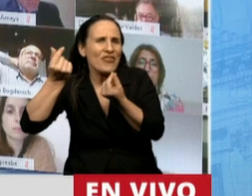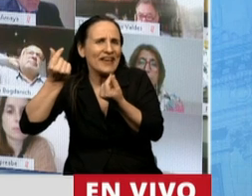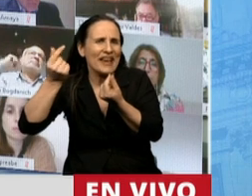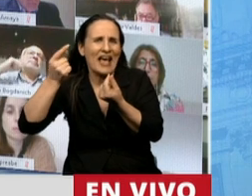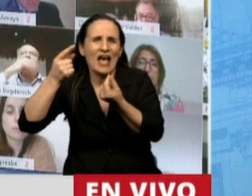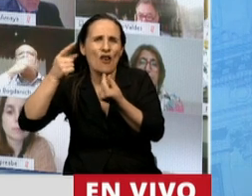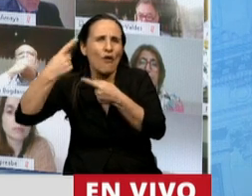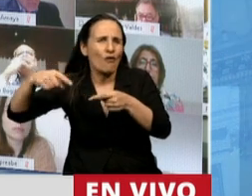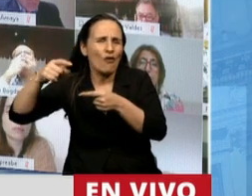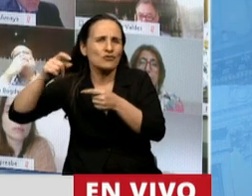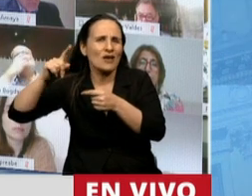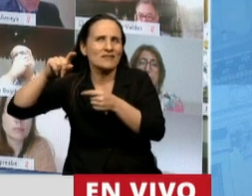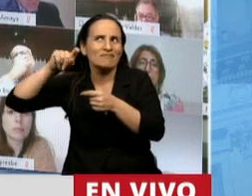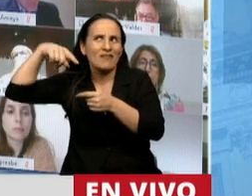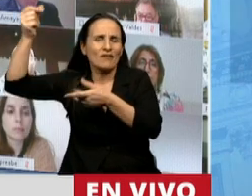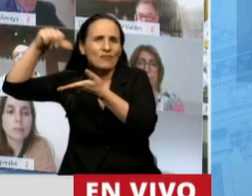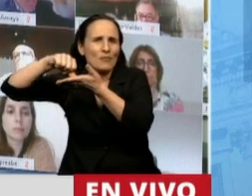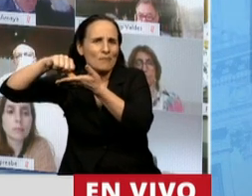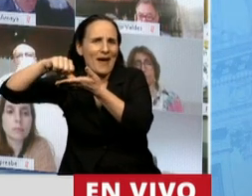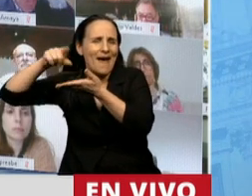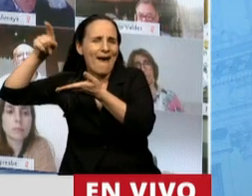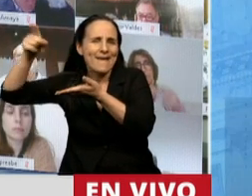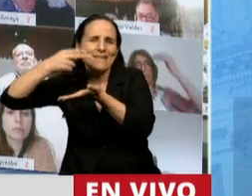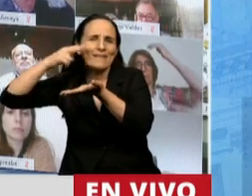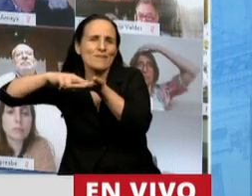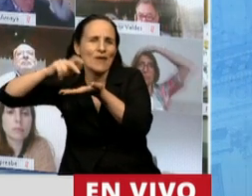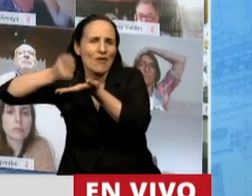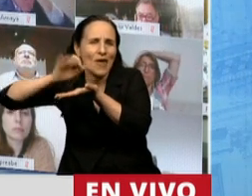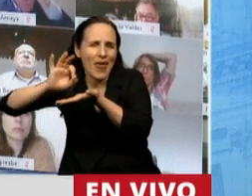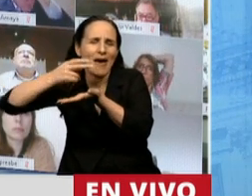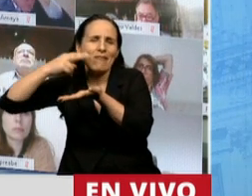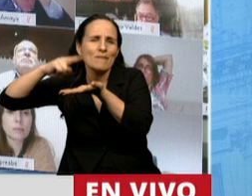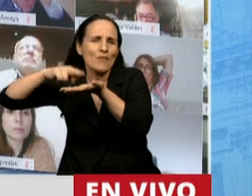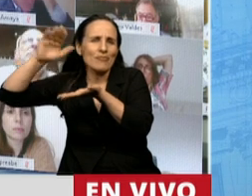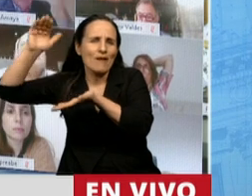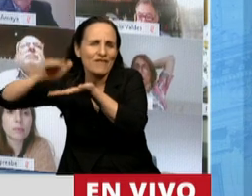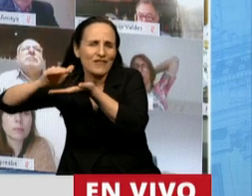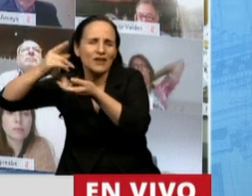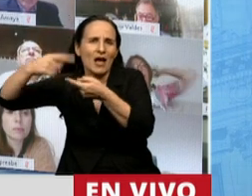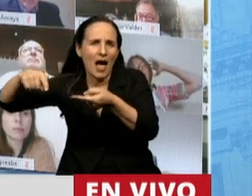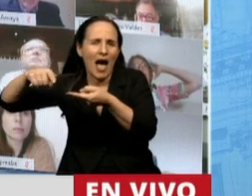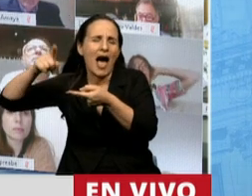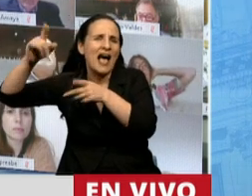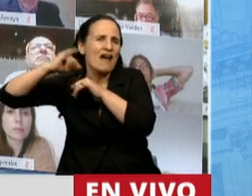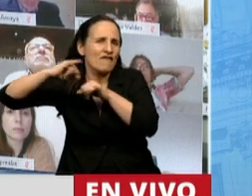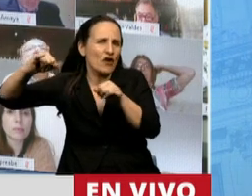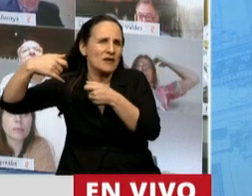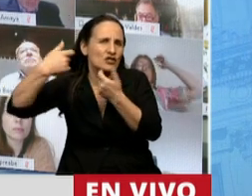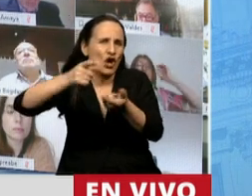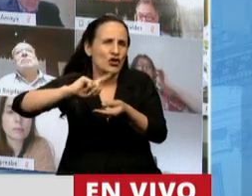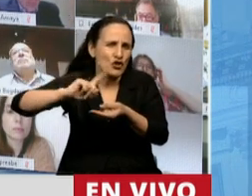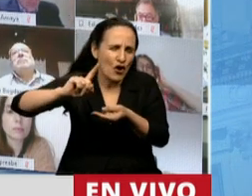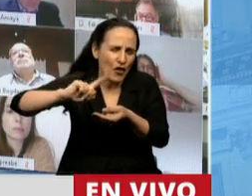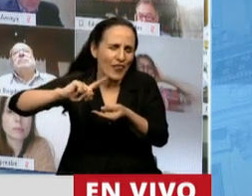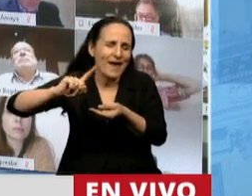tipo en paraísos Fiscales o guaridas Fiscales en jurisdicciones no cooperantes o jurisdicciones de